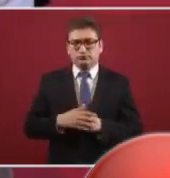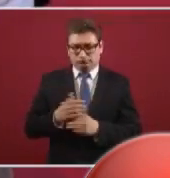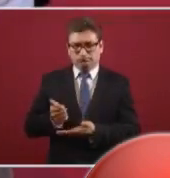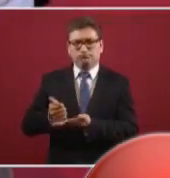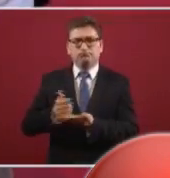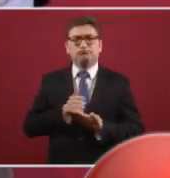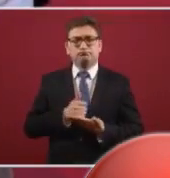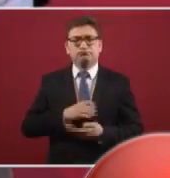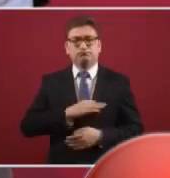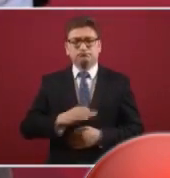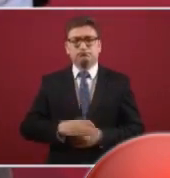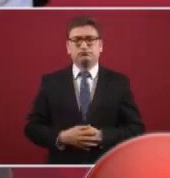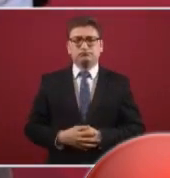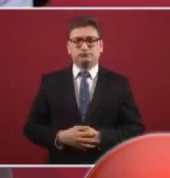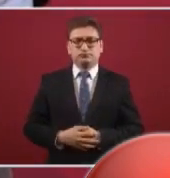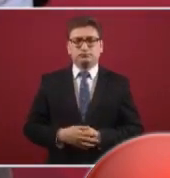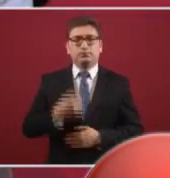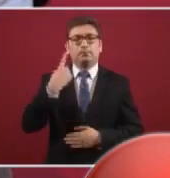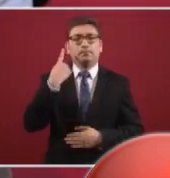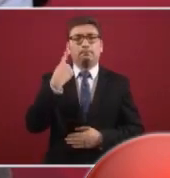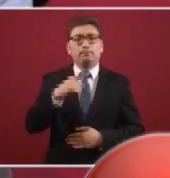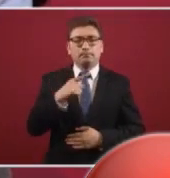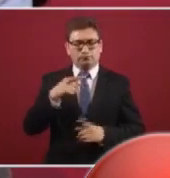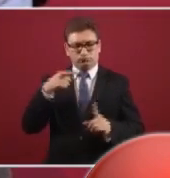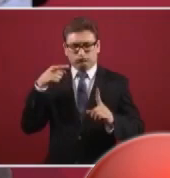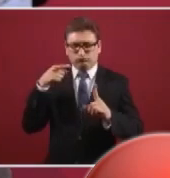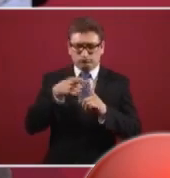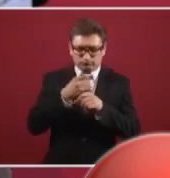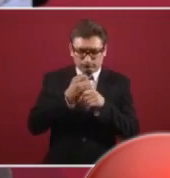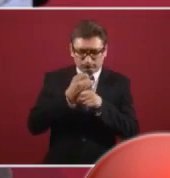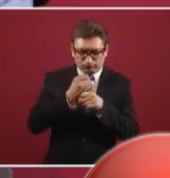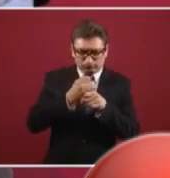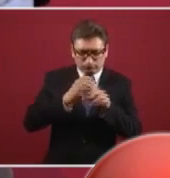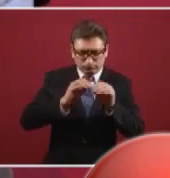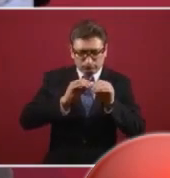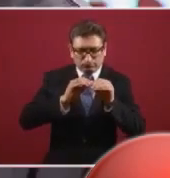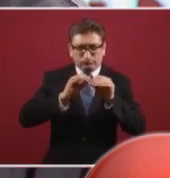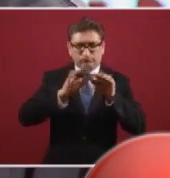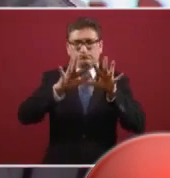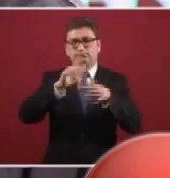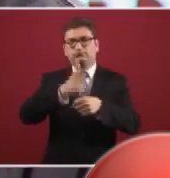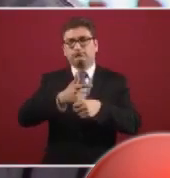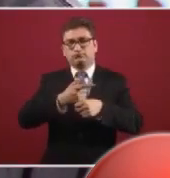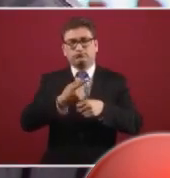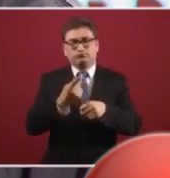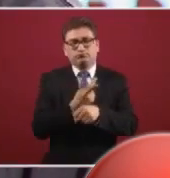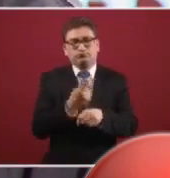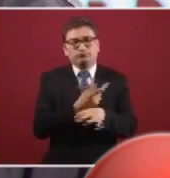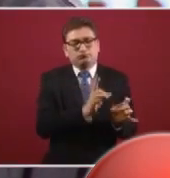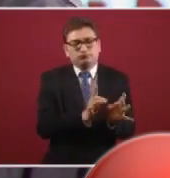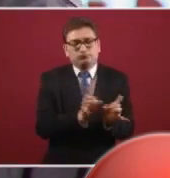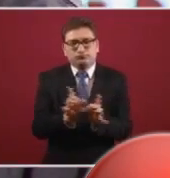ayudar a esclarecer este asunto.